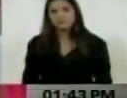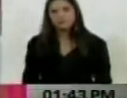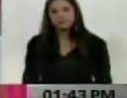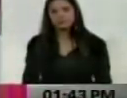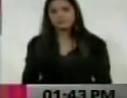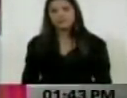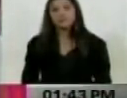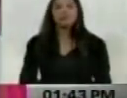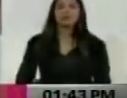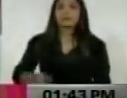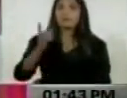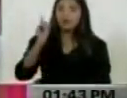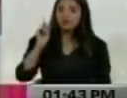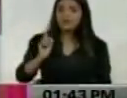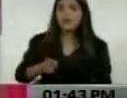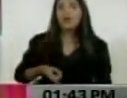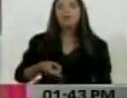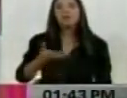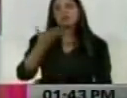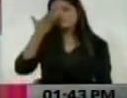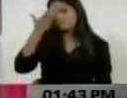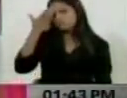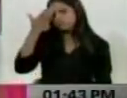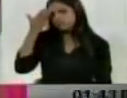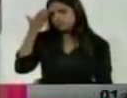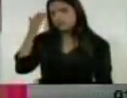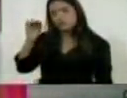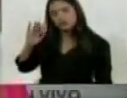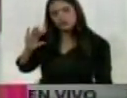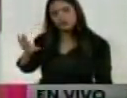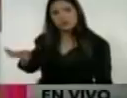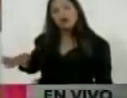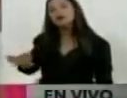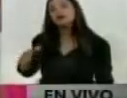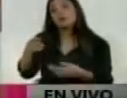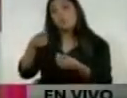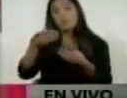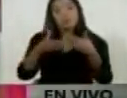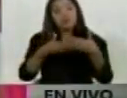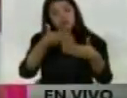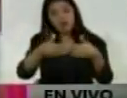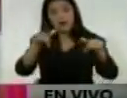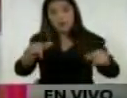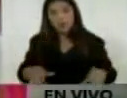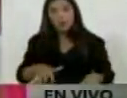que debemos ir dejando atrás en la medida que podemos